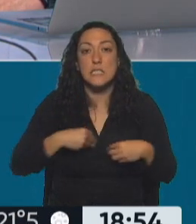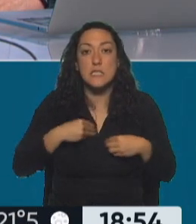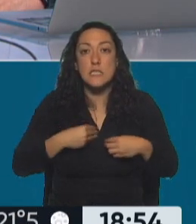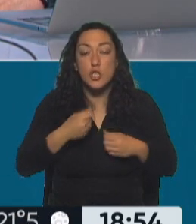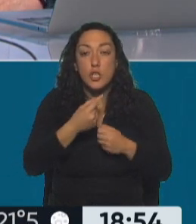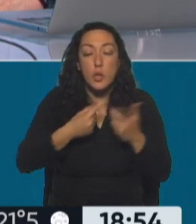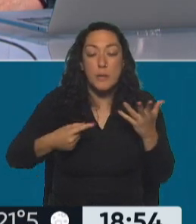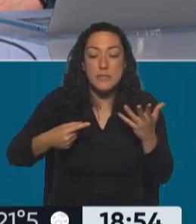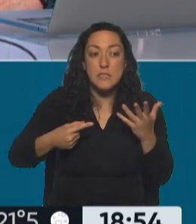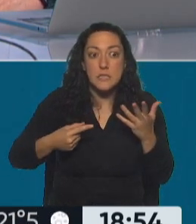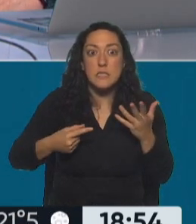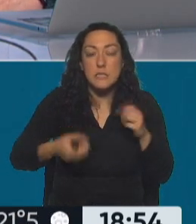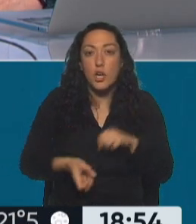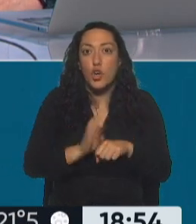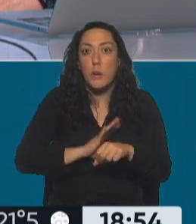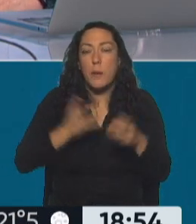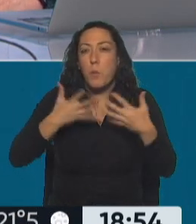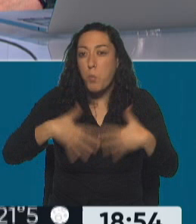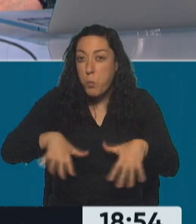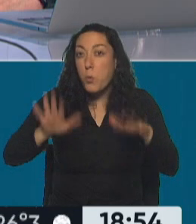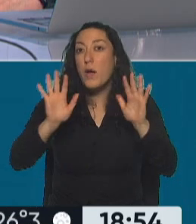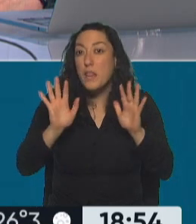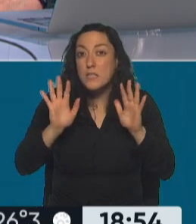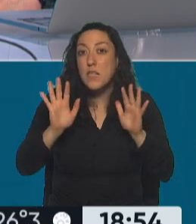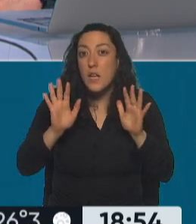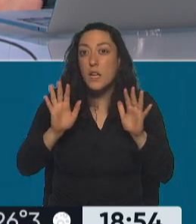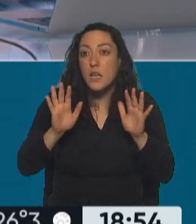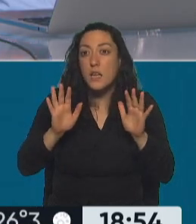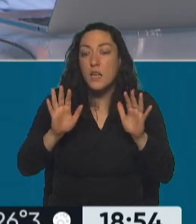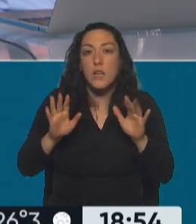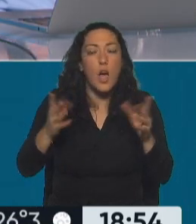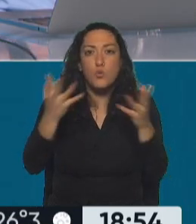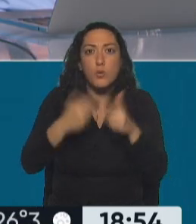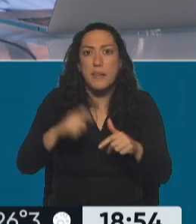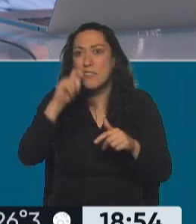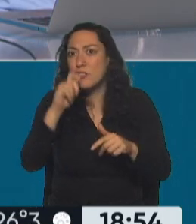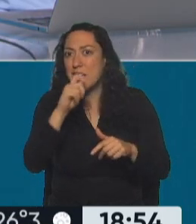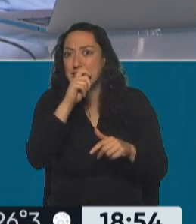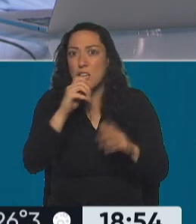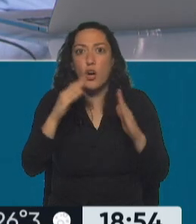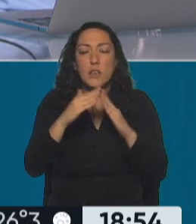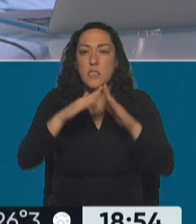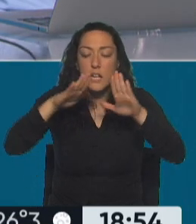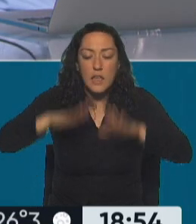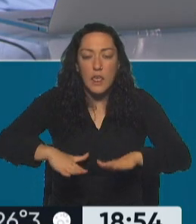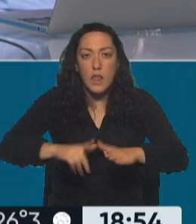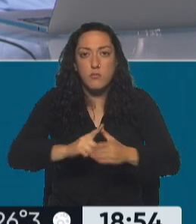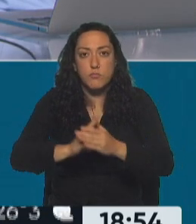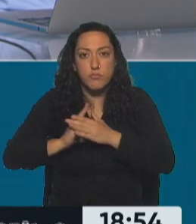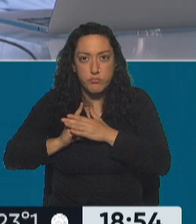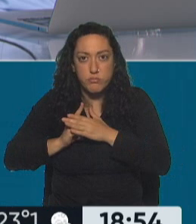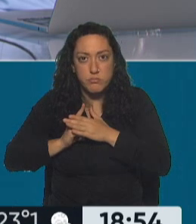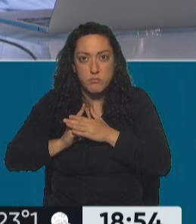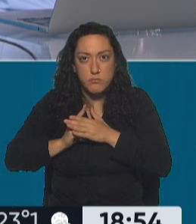que pueden ser compatibles con el coronavirus, testearse y quedarse en la casa. Bien. Hasta ahora no